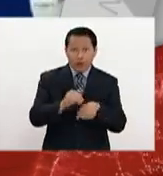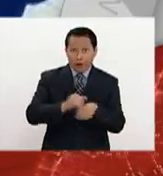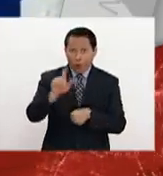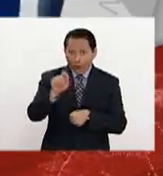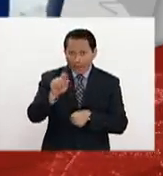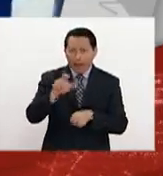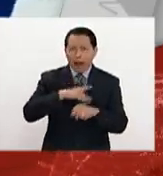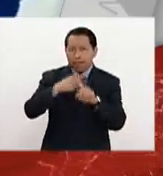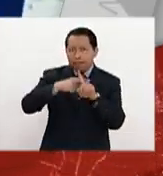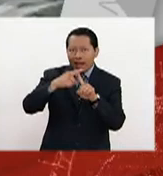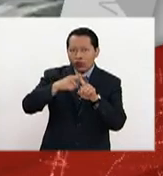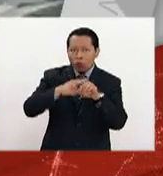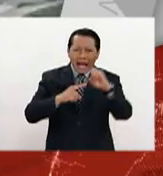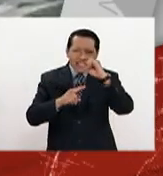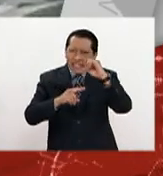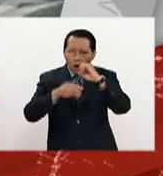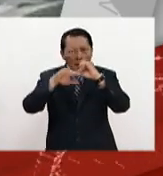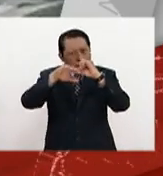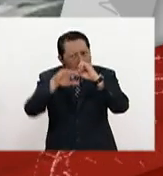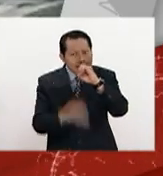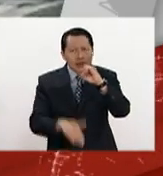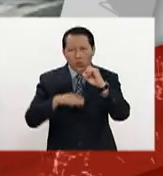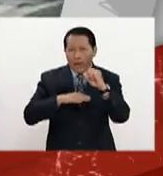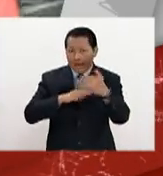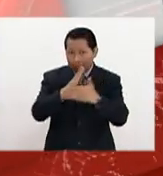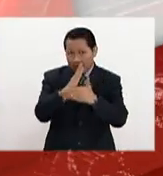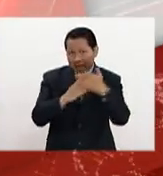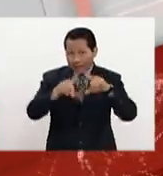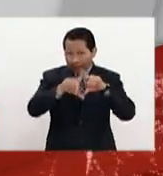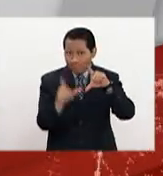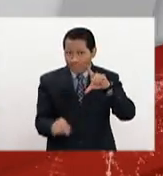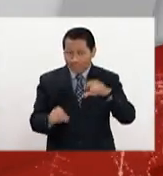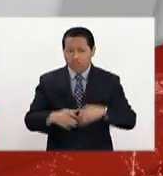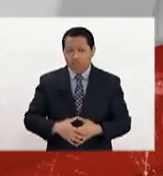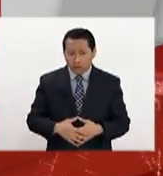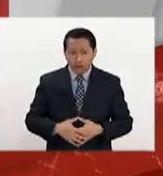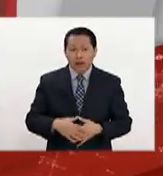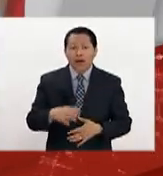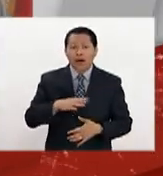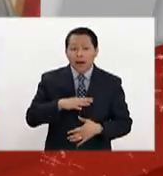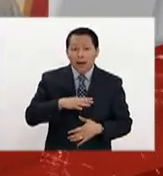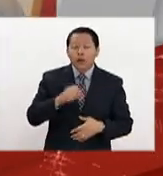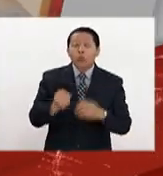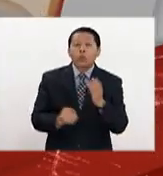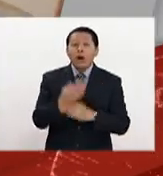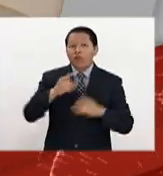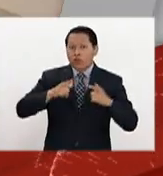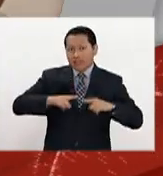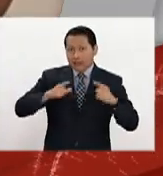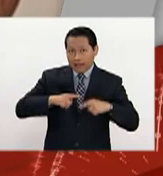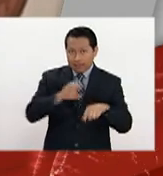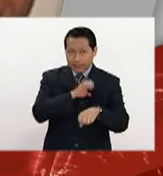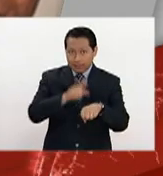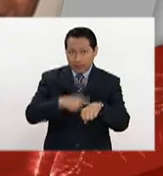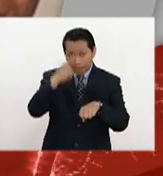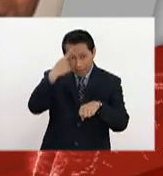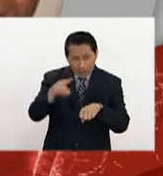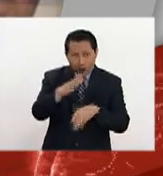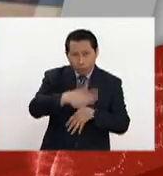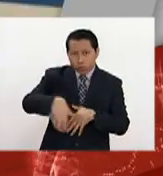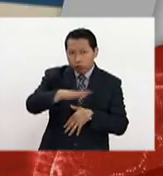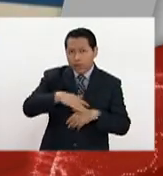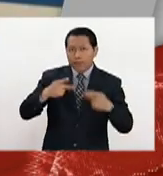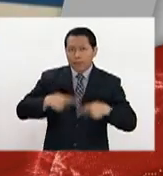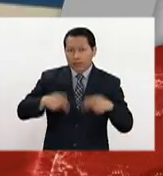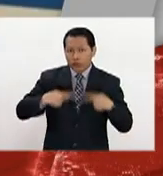causa temperaturas bajo cero en la mitad del territorio nacional. Abel Galván es el nuevo fiscal especializado para la búsqueda de